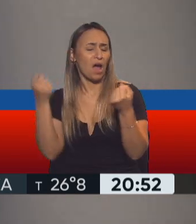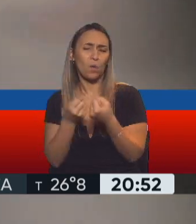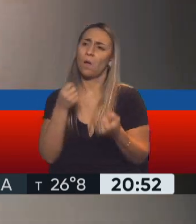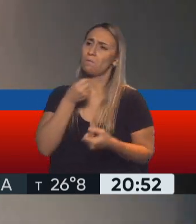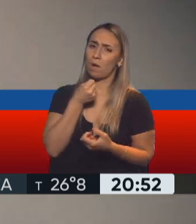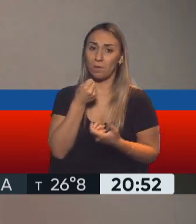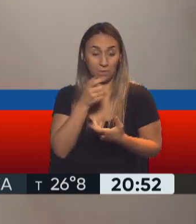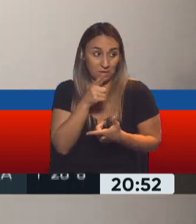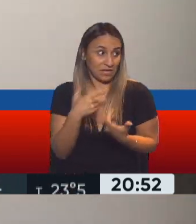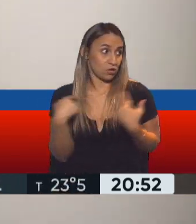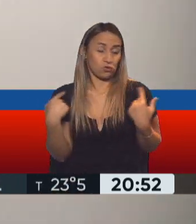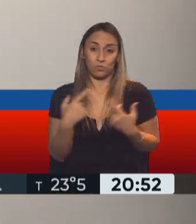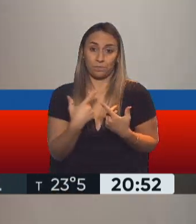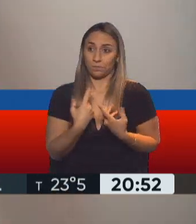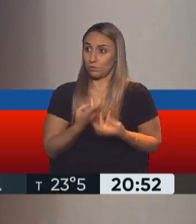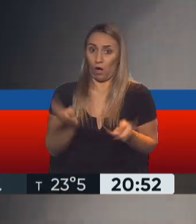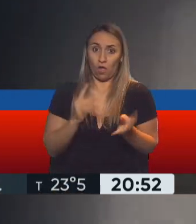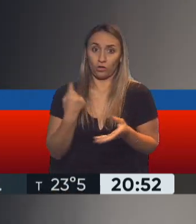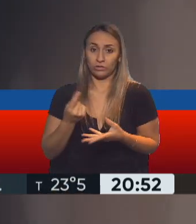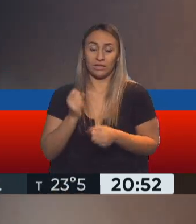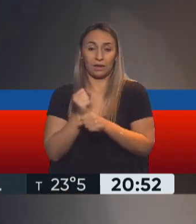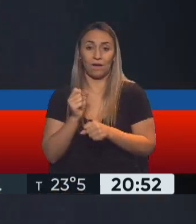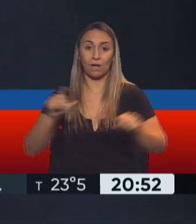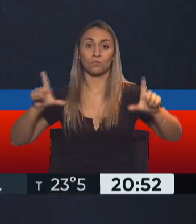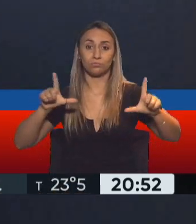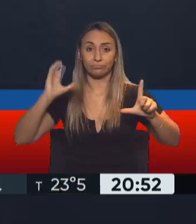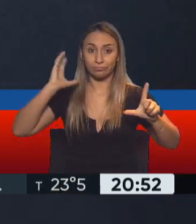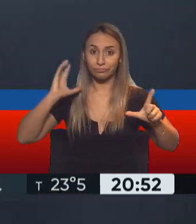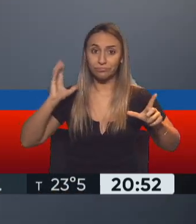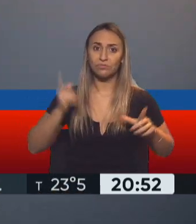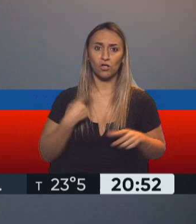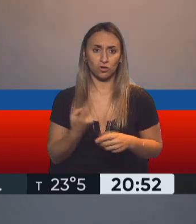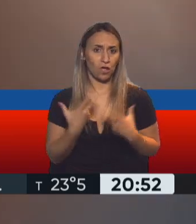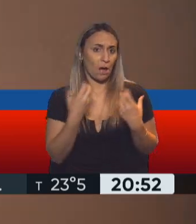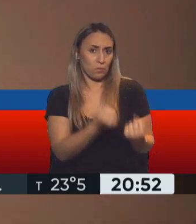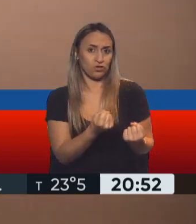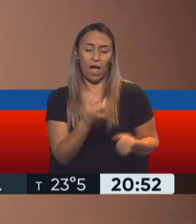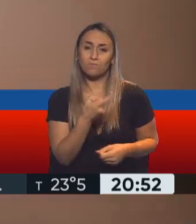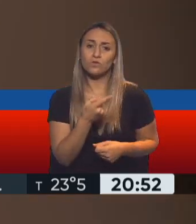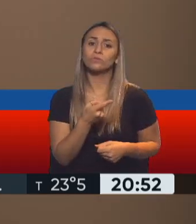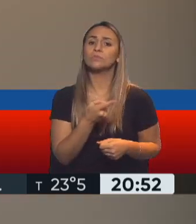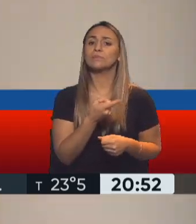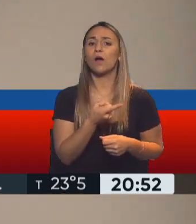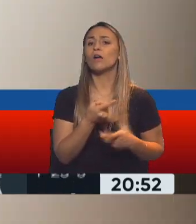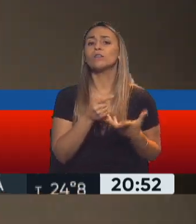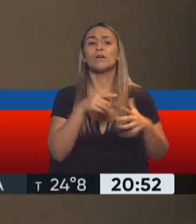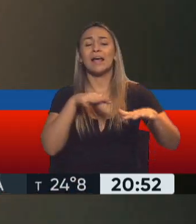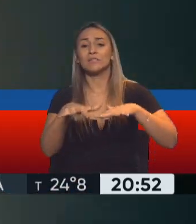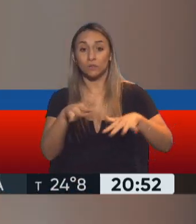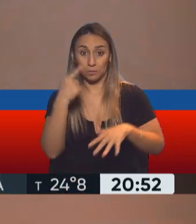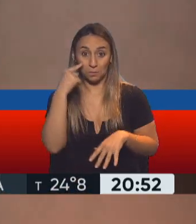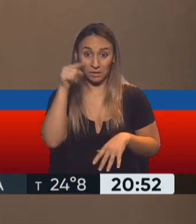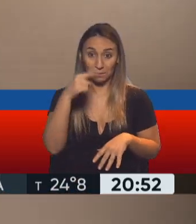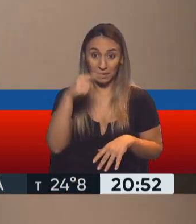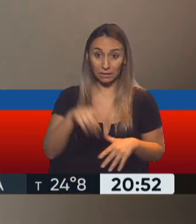desde todos los medios de comunicación básicamente estamos acompañando porque entendemos lo que está lo que está sucediendo en cuestión sanitaria pero bueno miren a